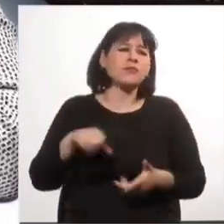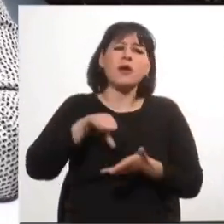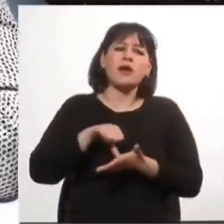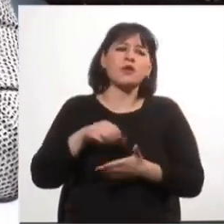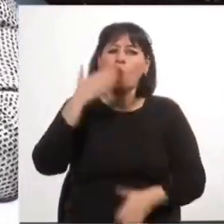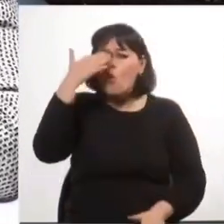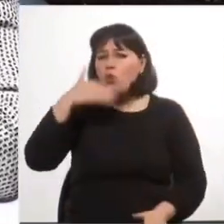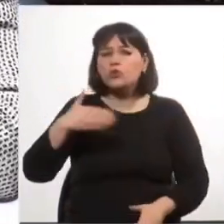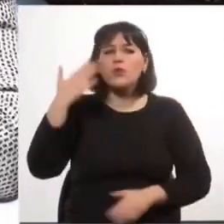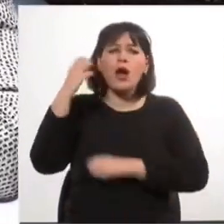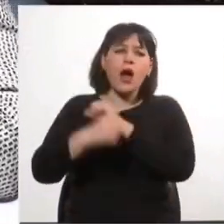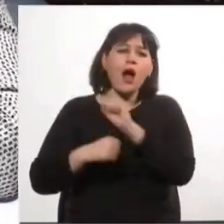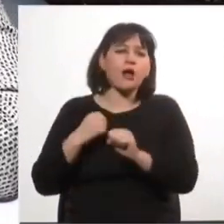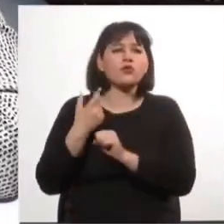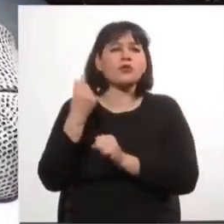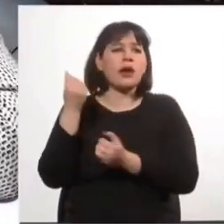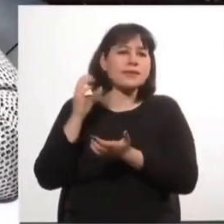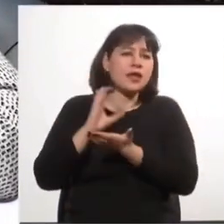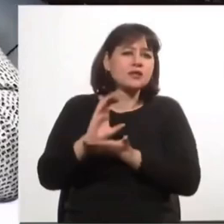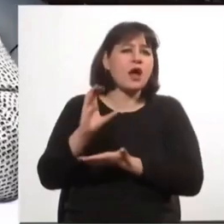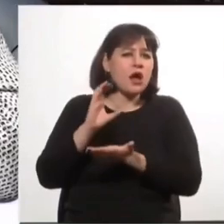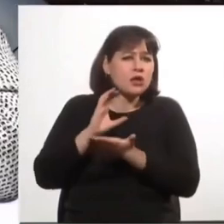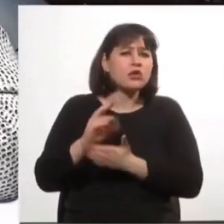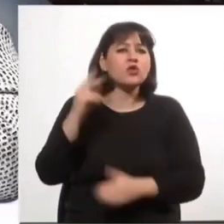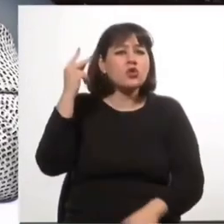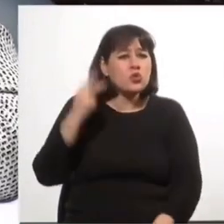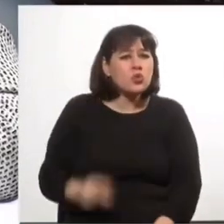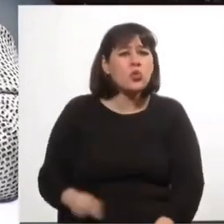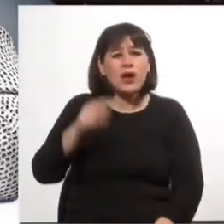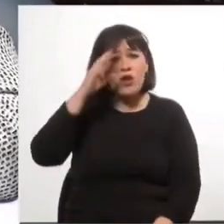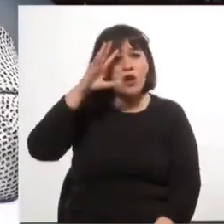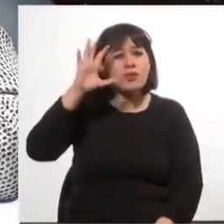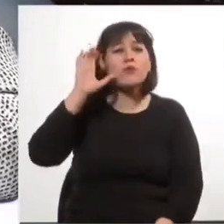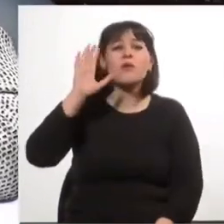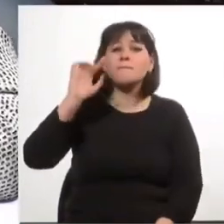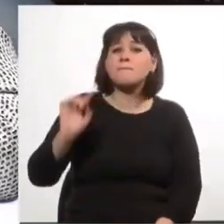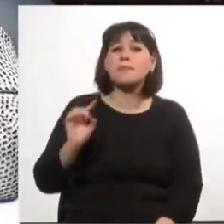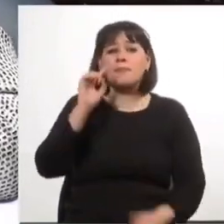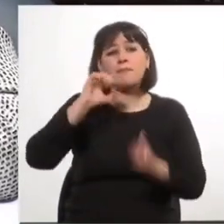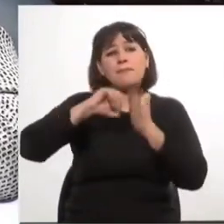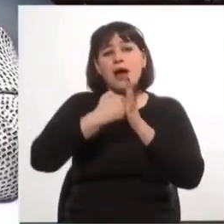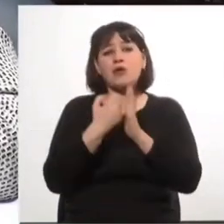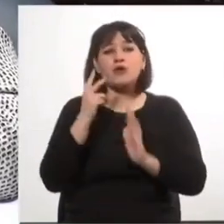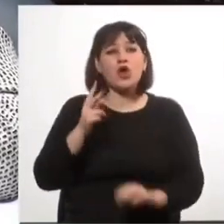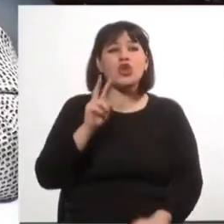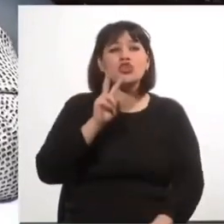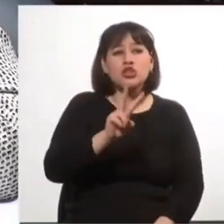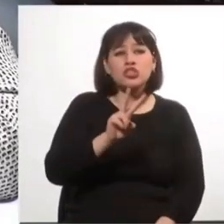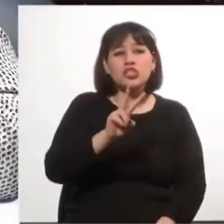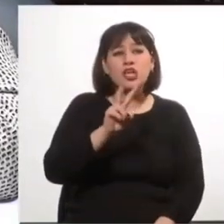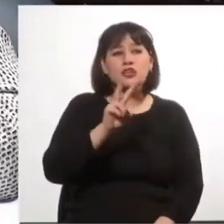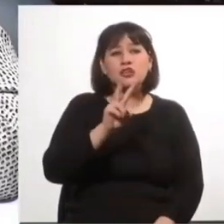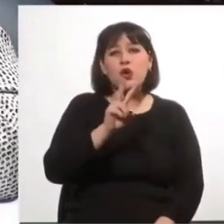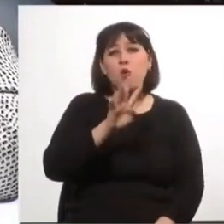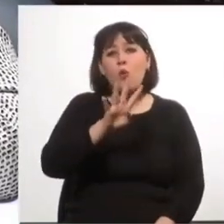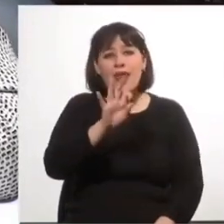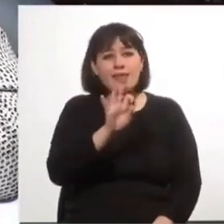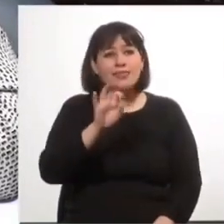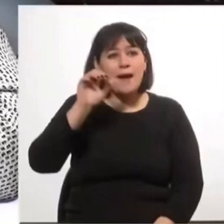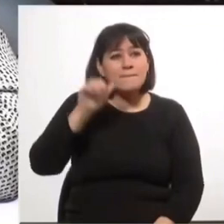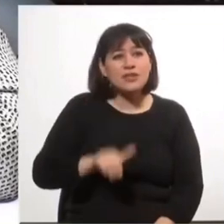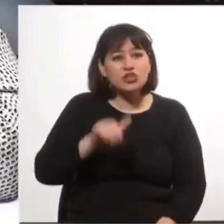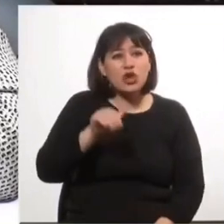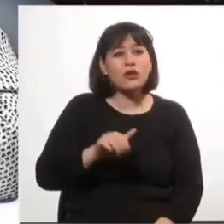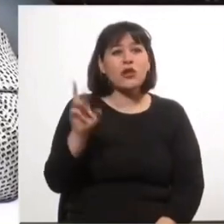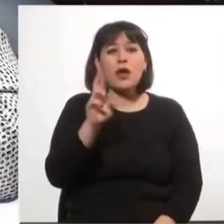estos últimos años de las capitalizaciones y nunca recordamos la del banco hipotecario, 240 millones de dólares para tener